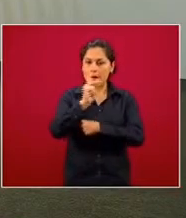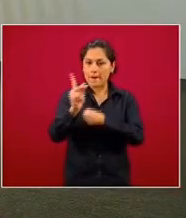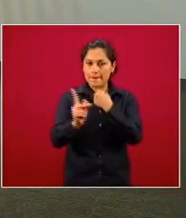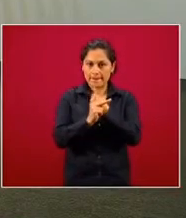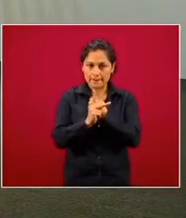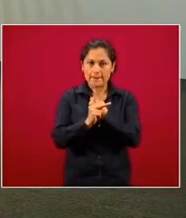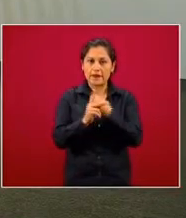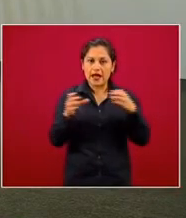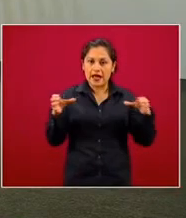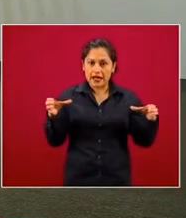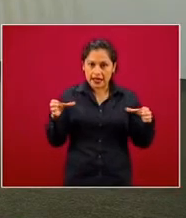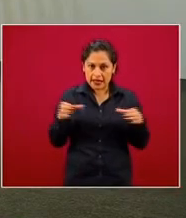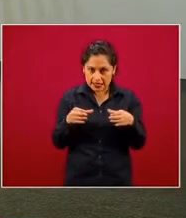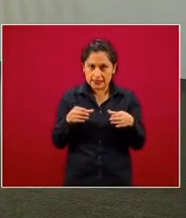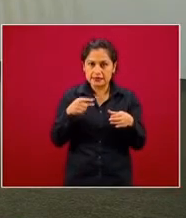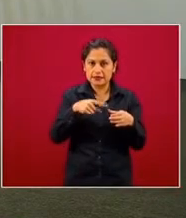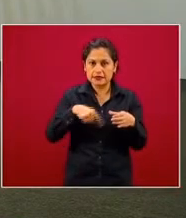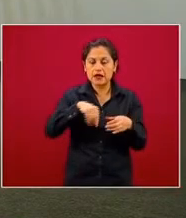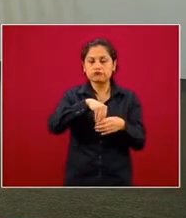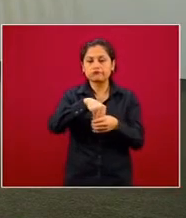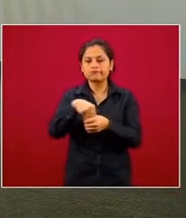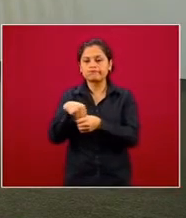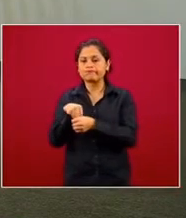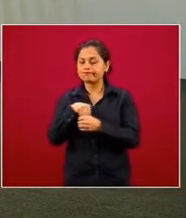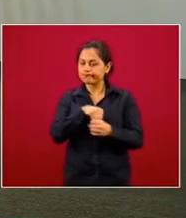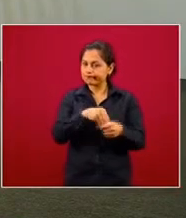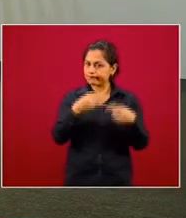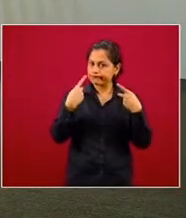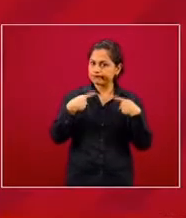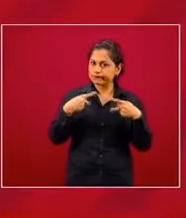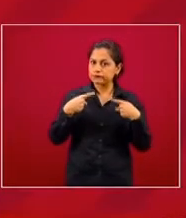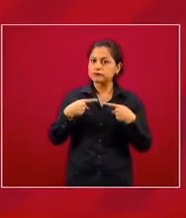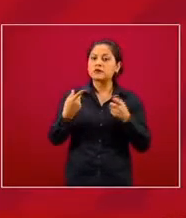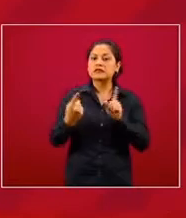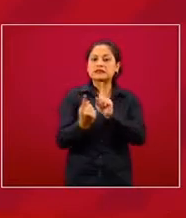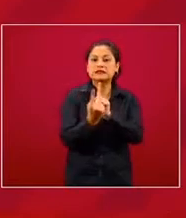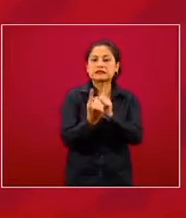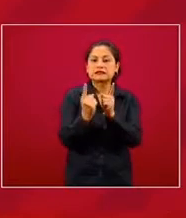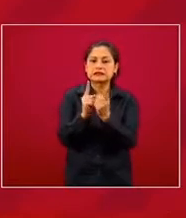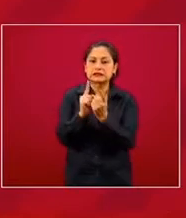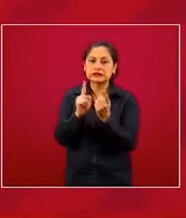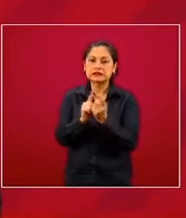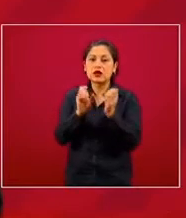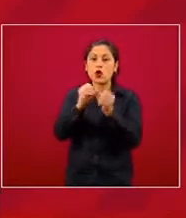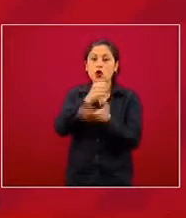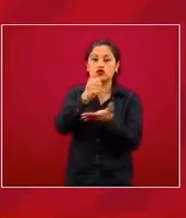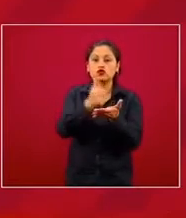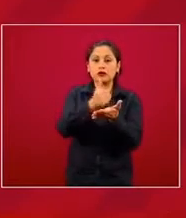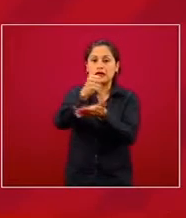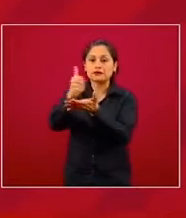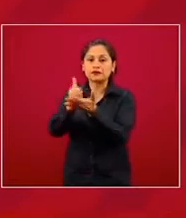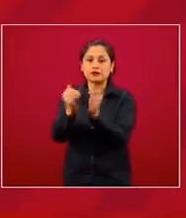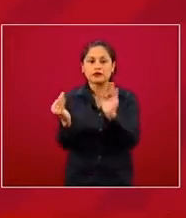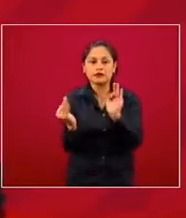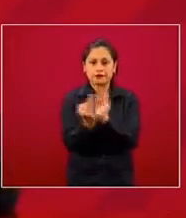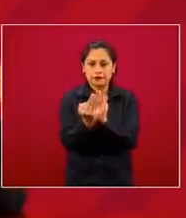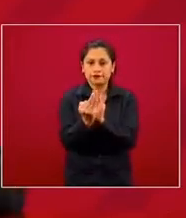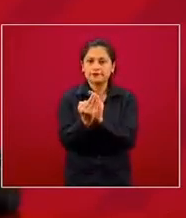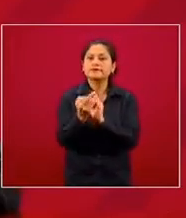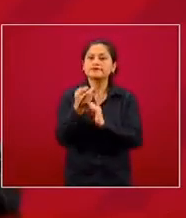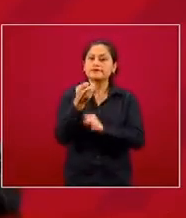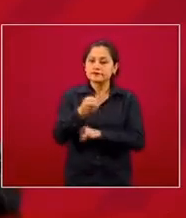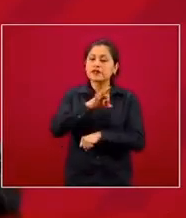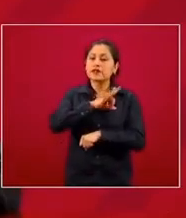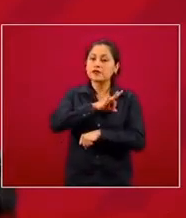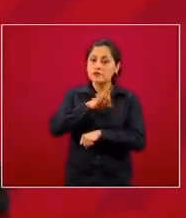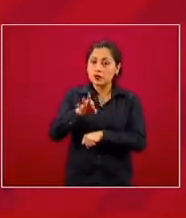do además have mucha densidad lots of poblacional proximity and o density in proximidad terms of física entre las citizenship, ciudades, por we might ejemplo, be able to puede synchronize an sincronizarse la epidemic epidemia in a single